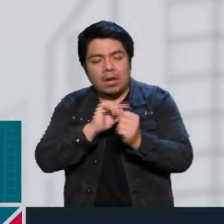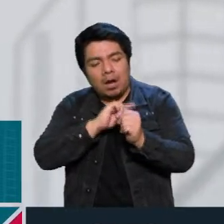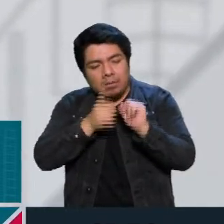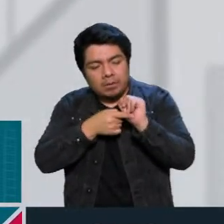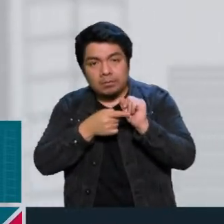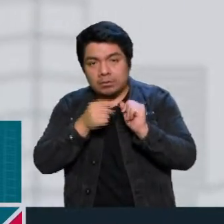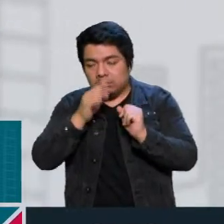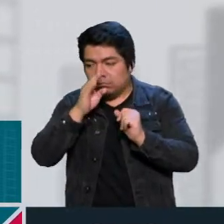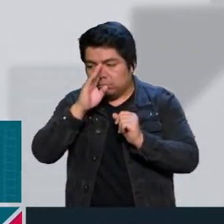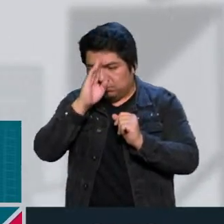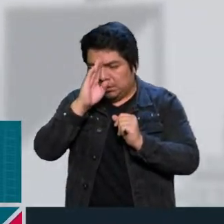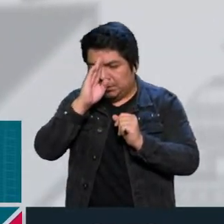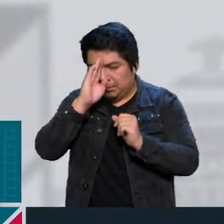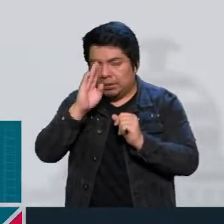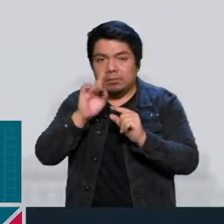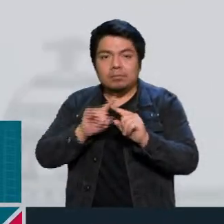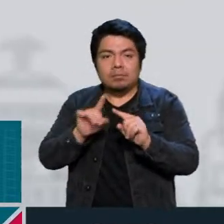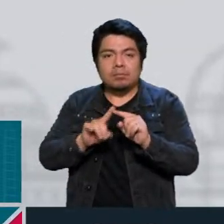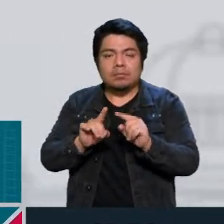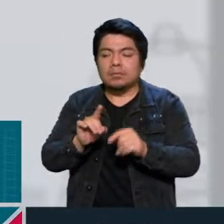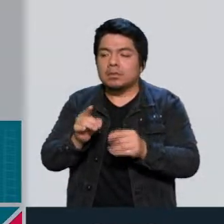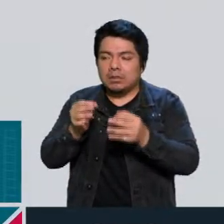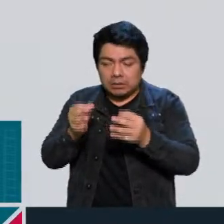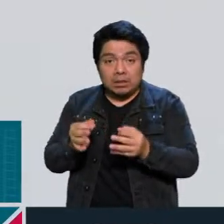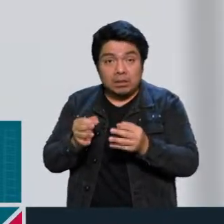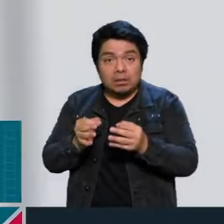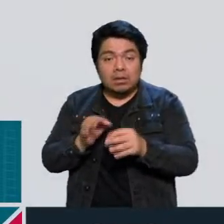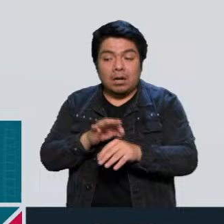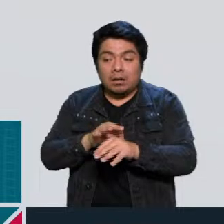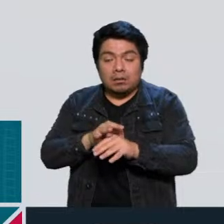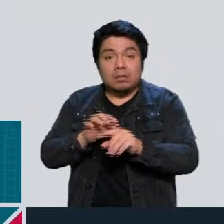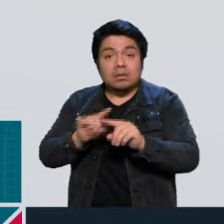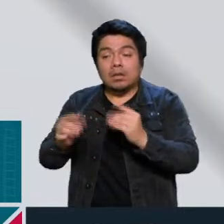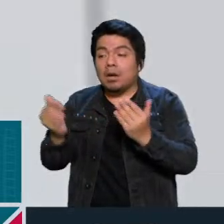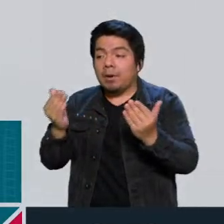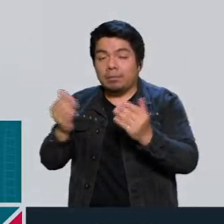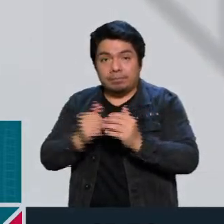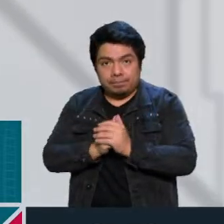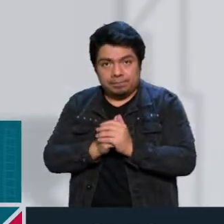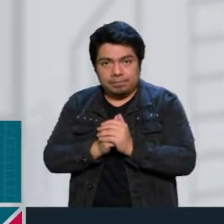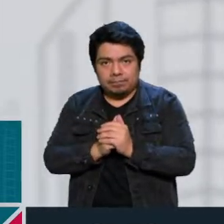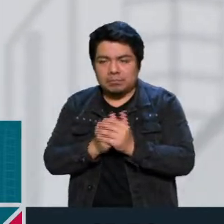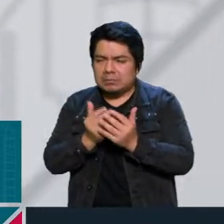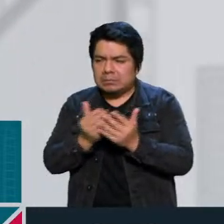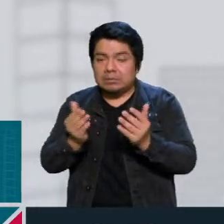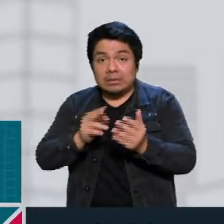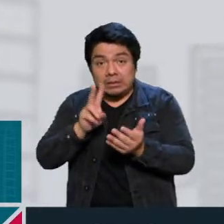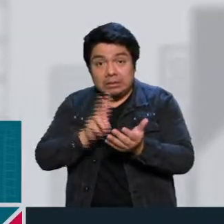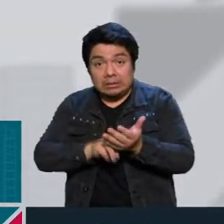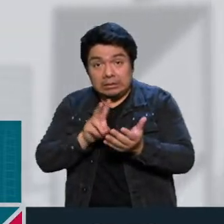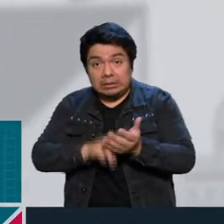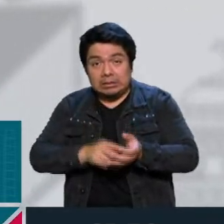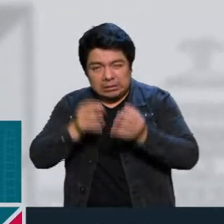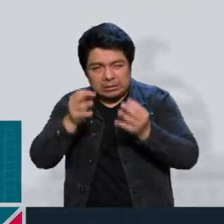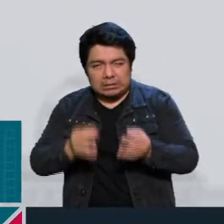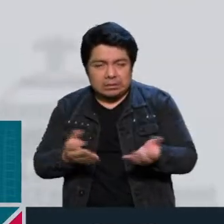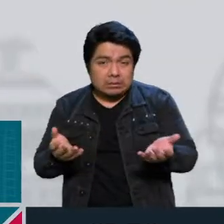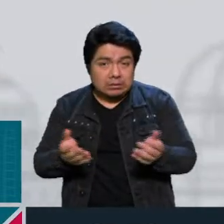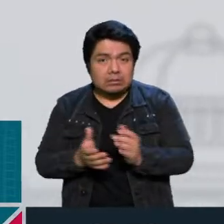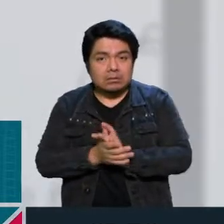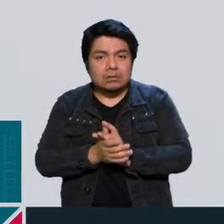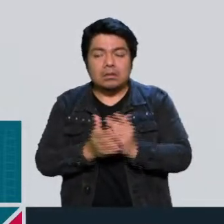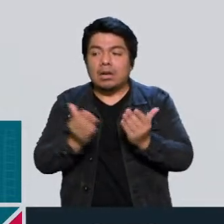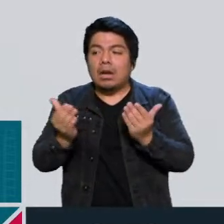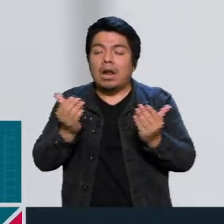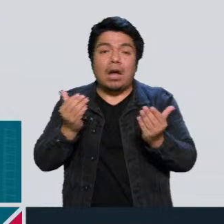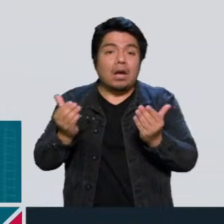lo que es la deformación grotesca de la realidad a través de los espejos. Entonces, porque vale mucho la pena porque tenemos un espejo cóncavo